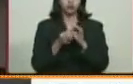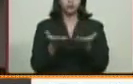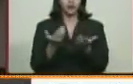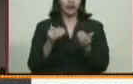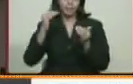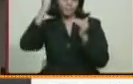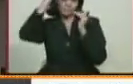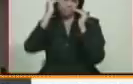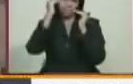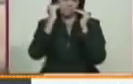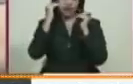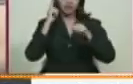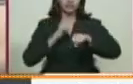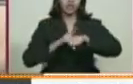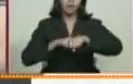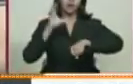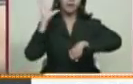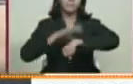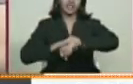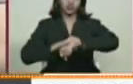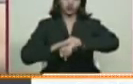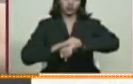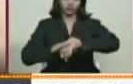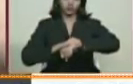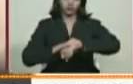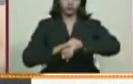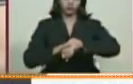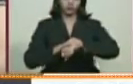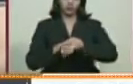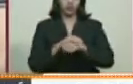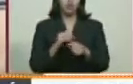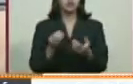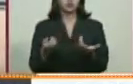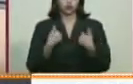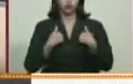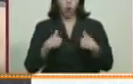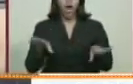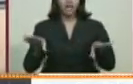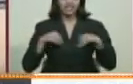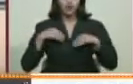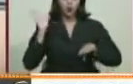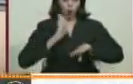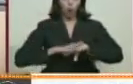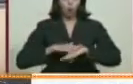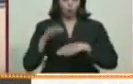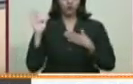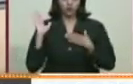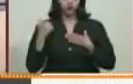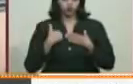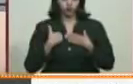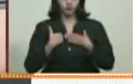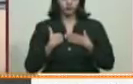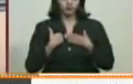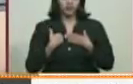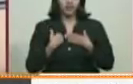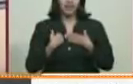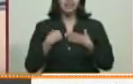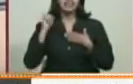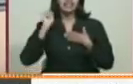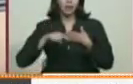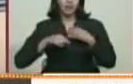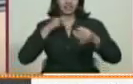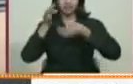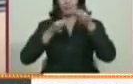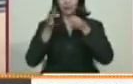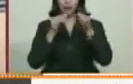rebajar su pena, ¿no? Admiten su culpabilidad, reconocen los hechos, y el cúmulo de